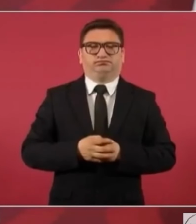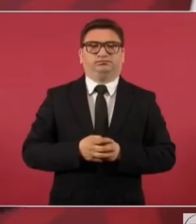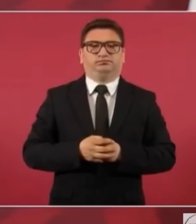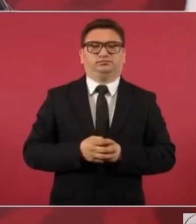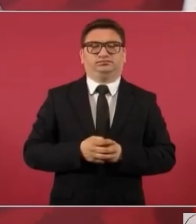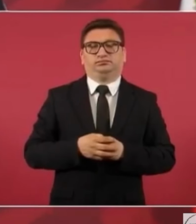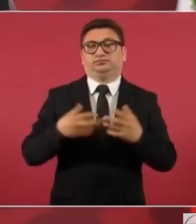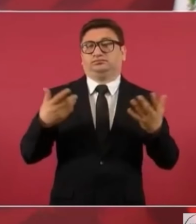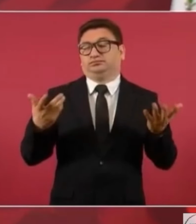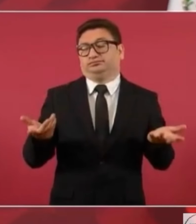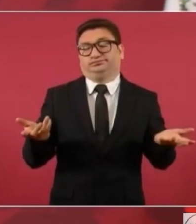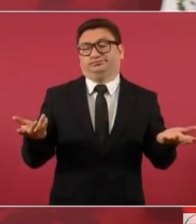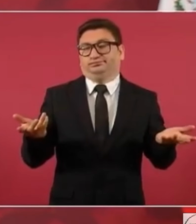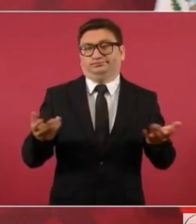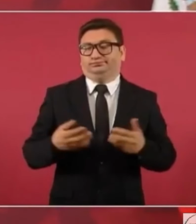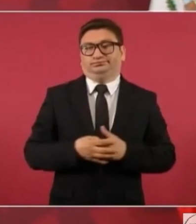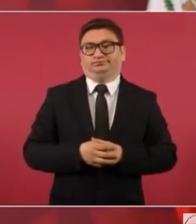pues se